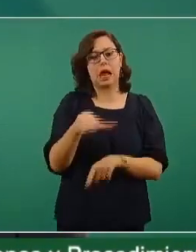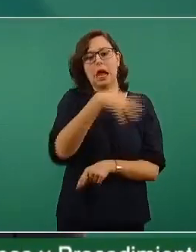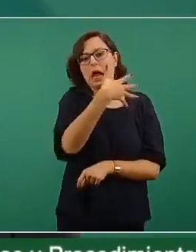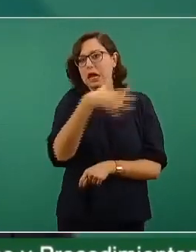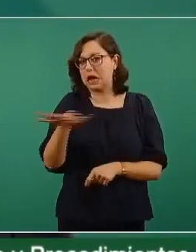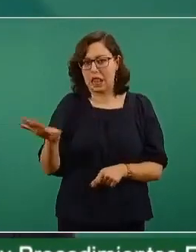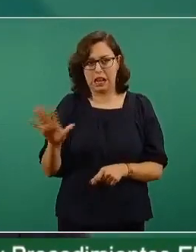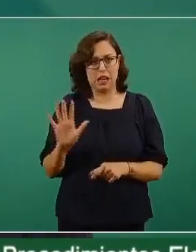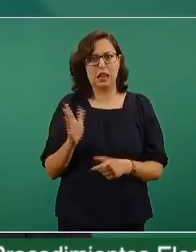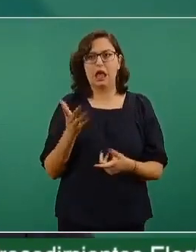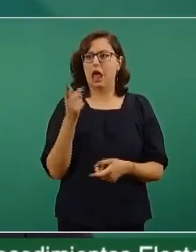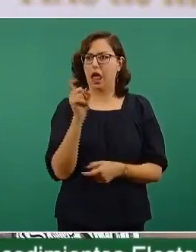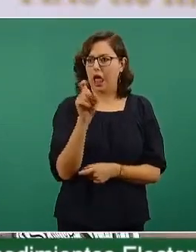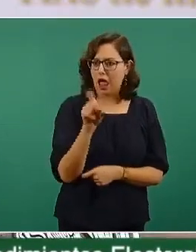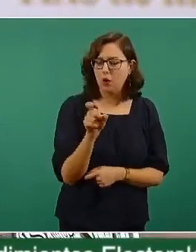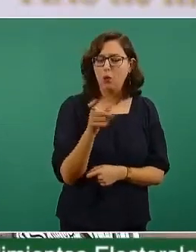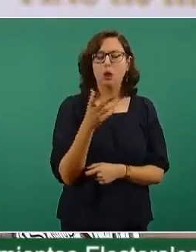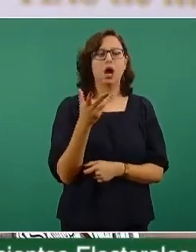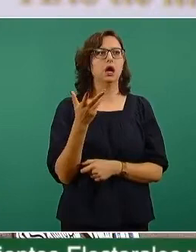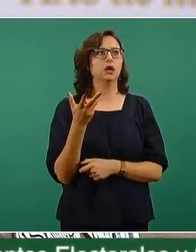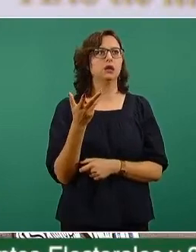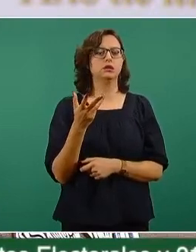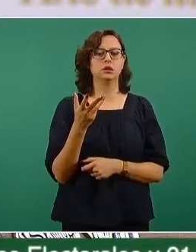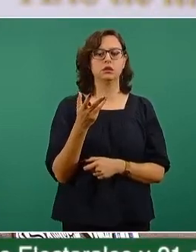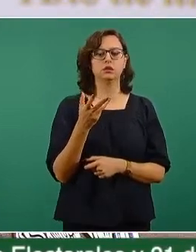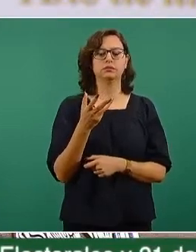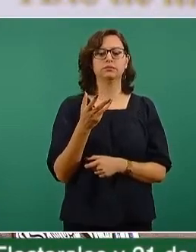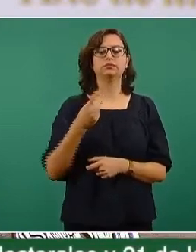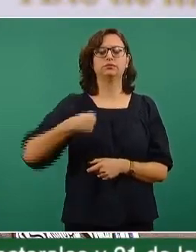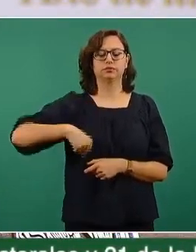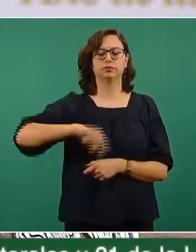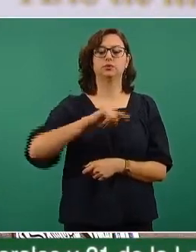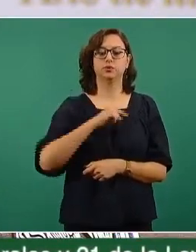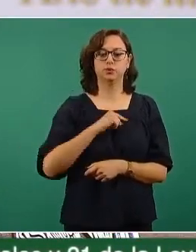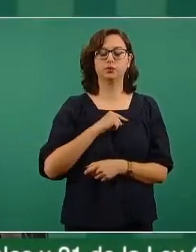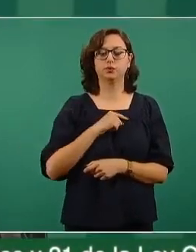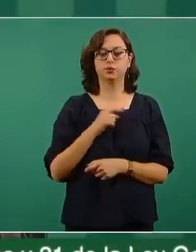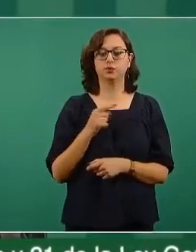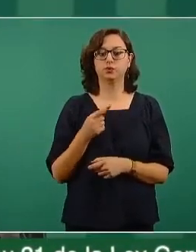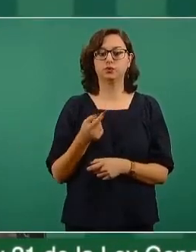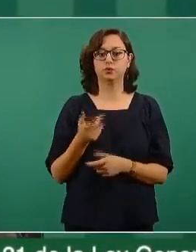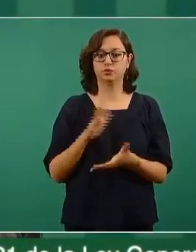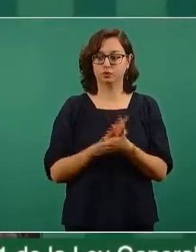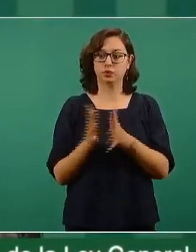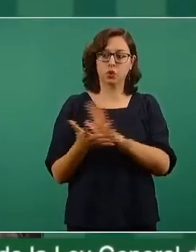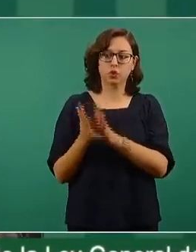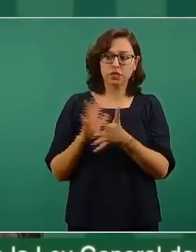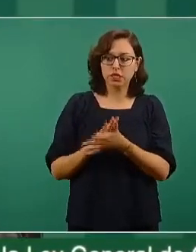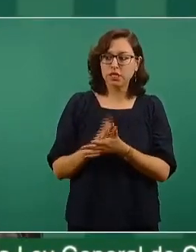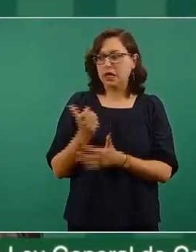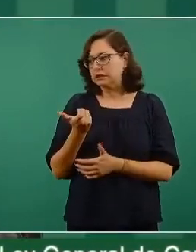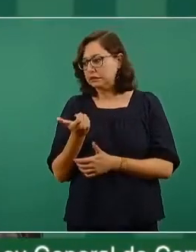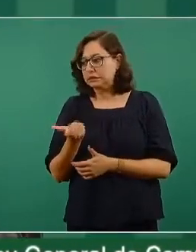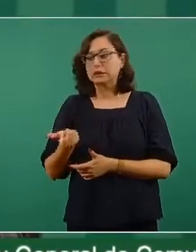cómo está el agua. Nosotros medimos mucho lo de la tortilla, el precio de la